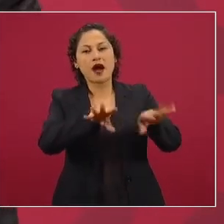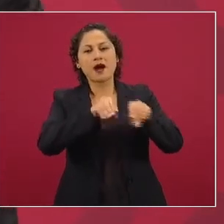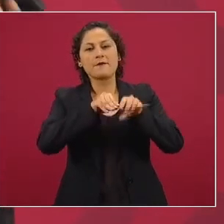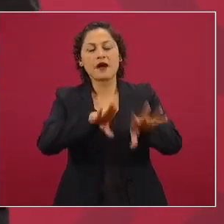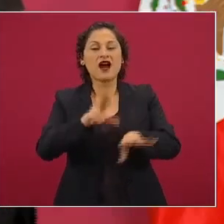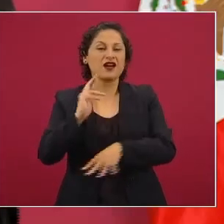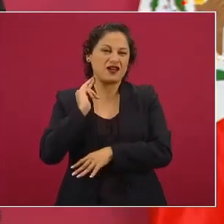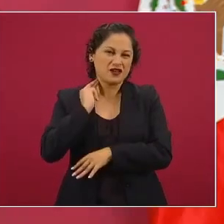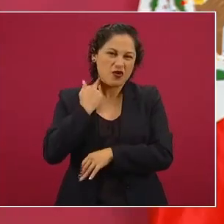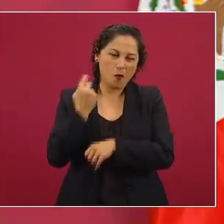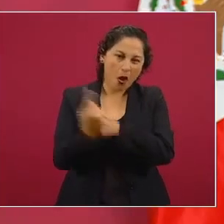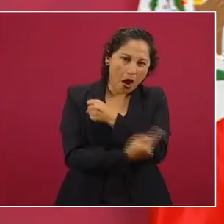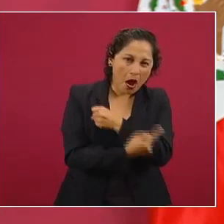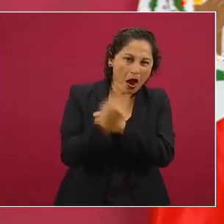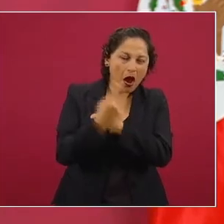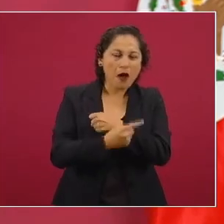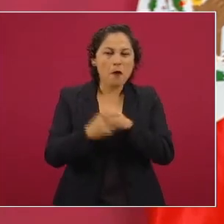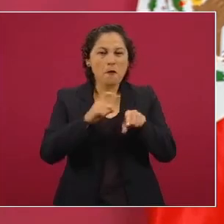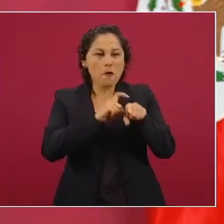pero con todo